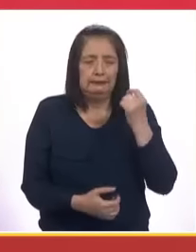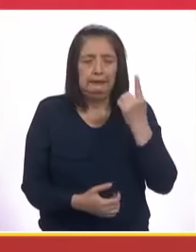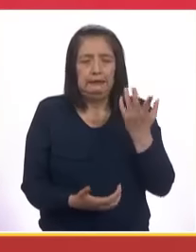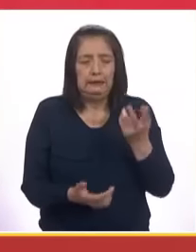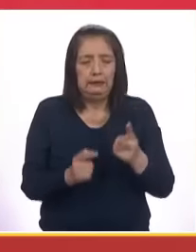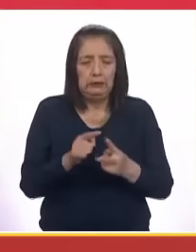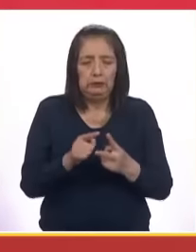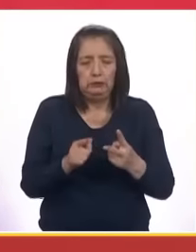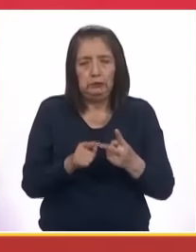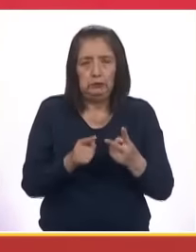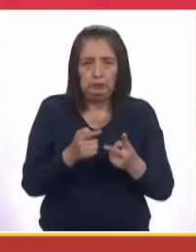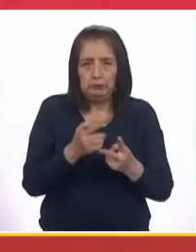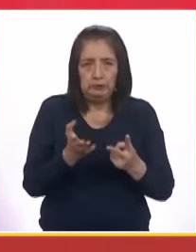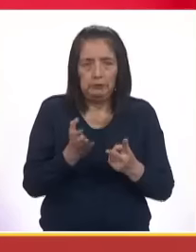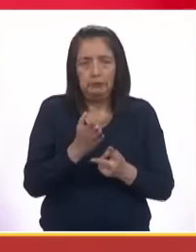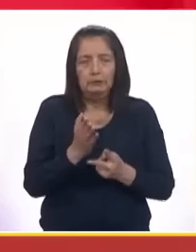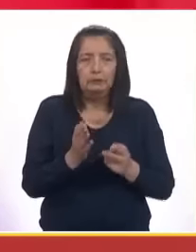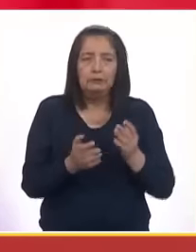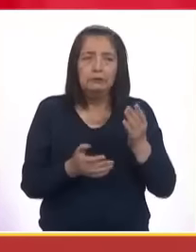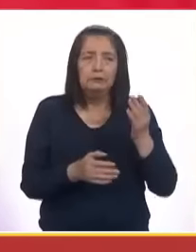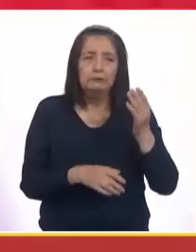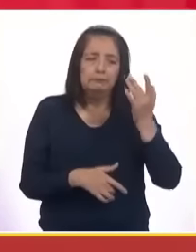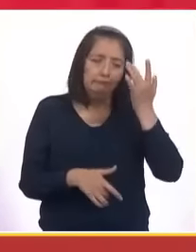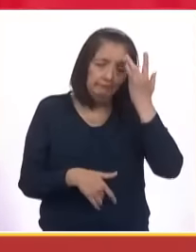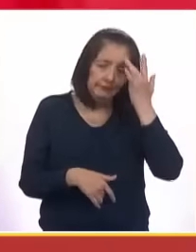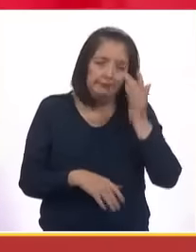dos posibilidades: que la enfermedad avance